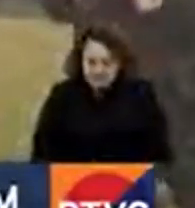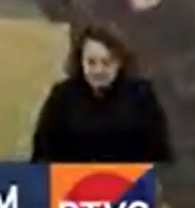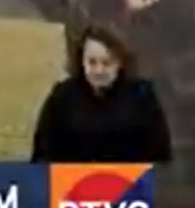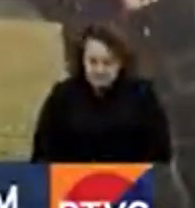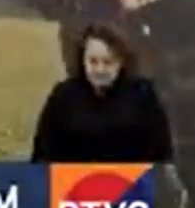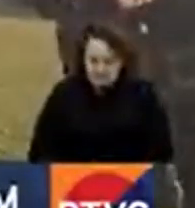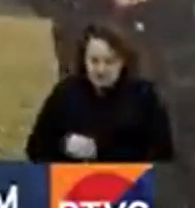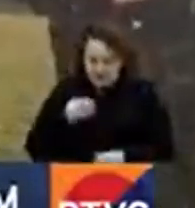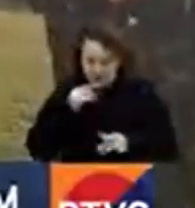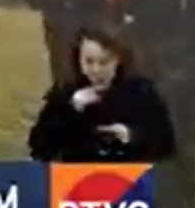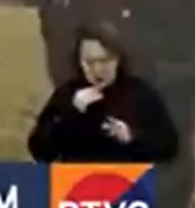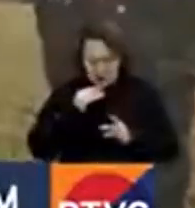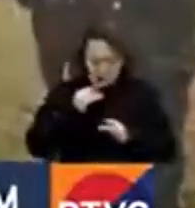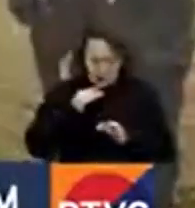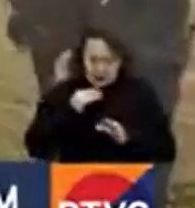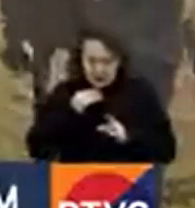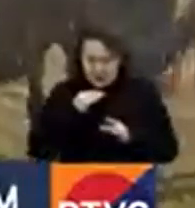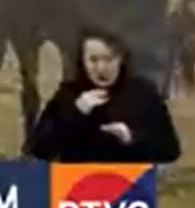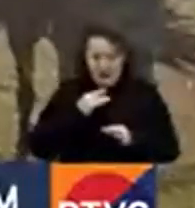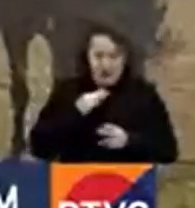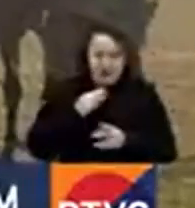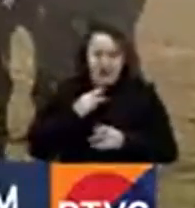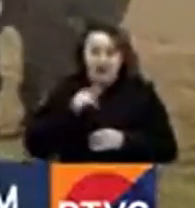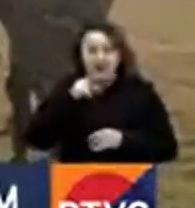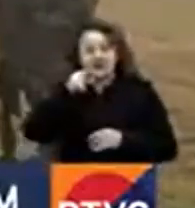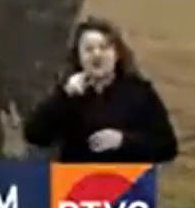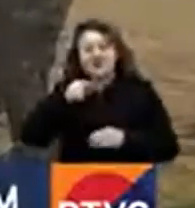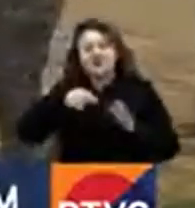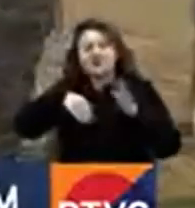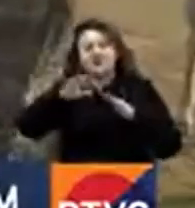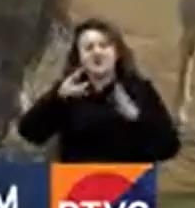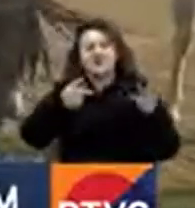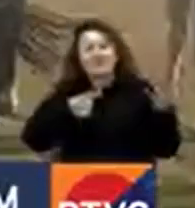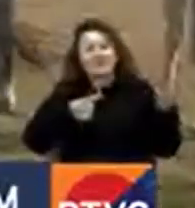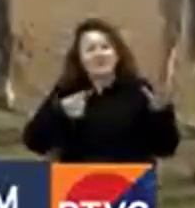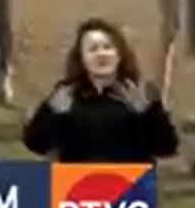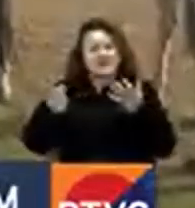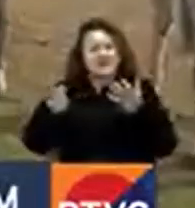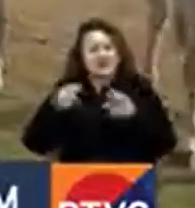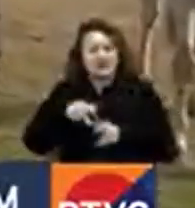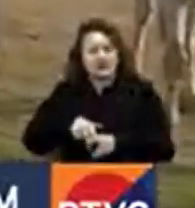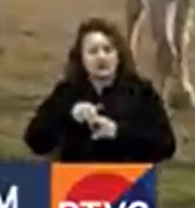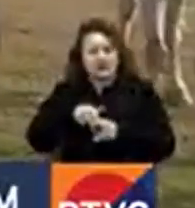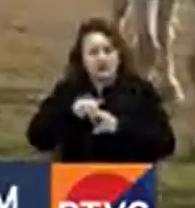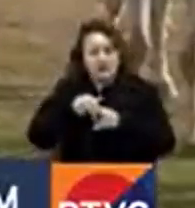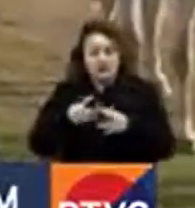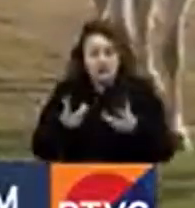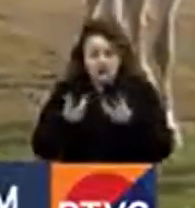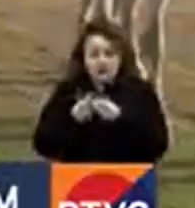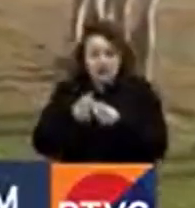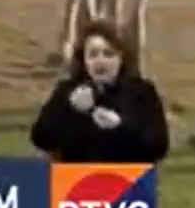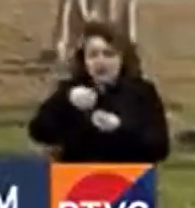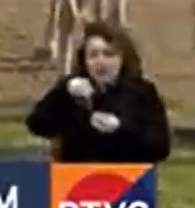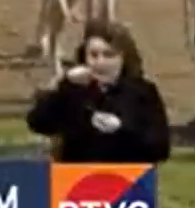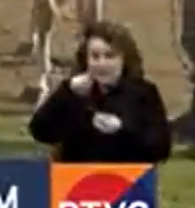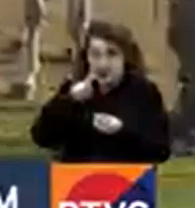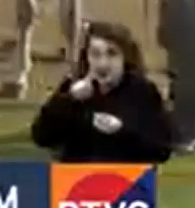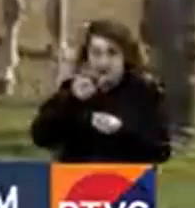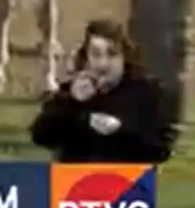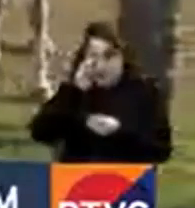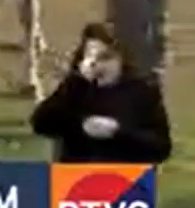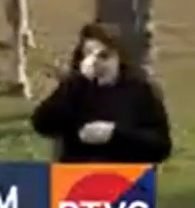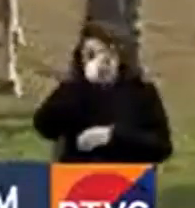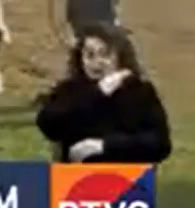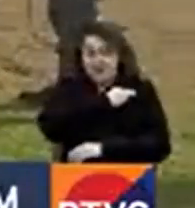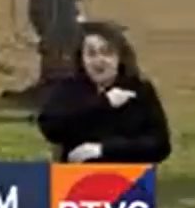Y fue así, a ritmo de saxofón, que más de 600 caballos del grupo de caballería número 16 de las fuerzas